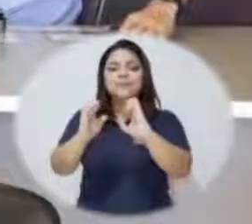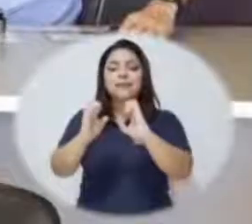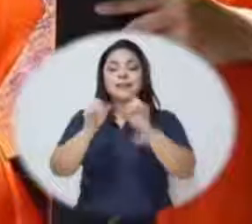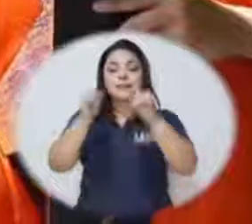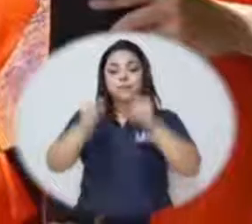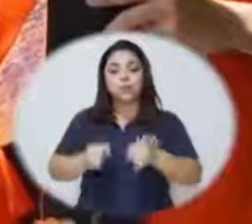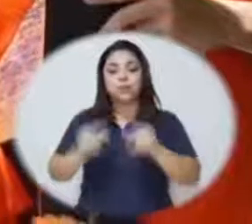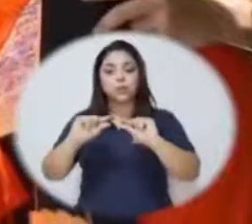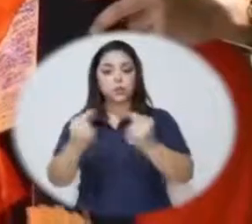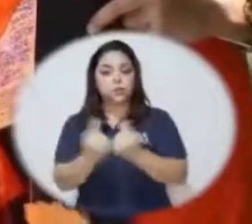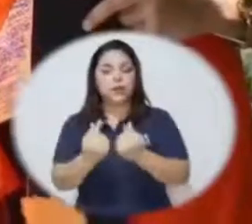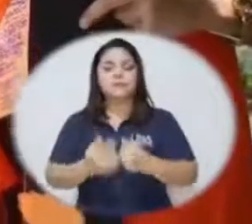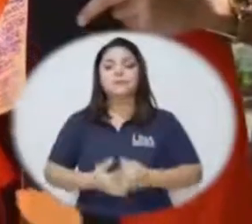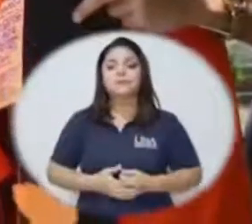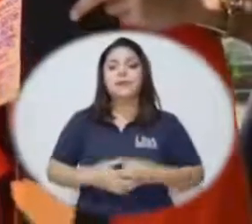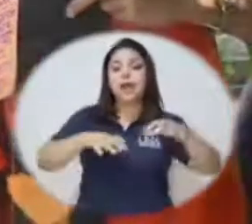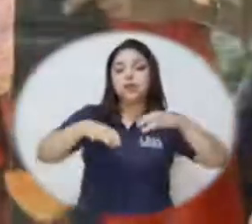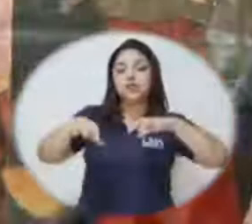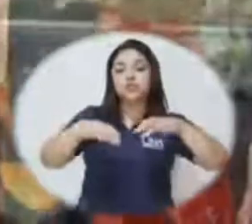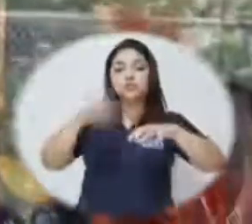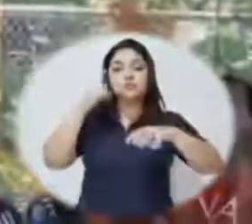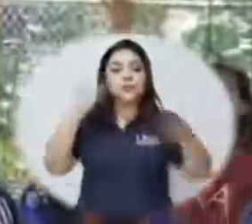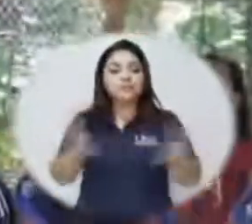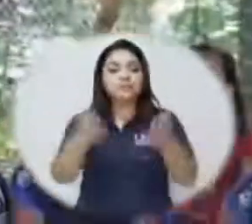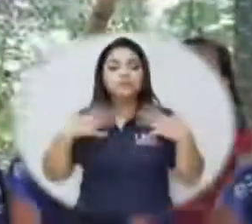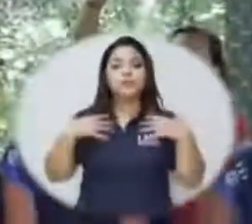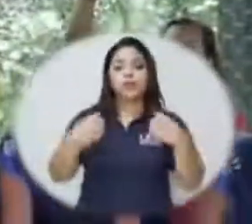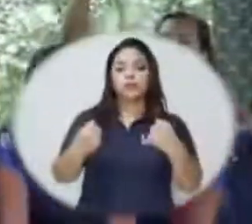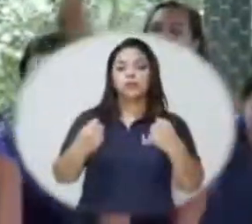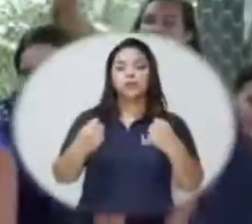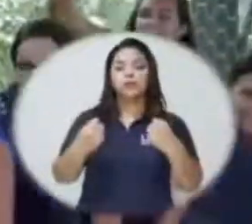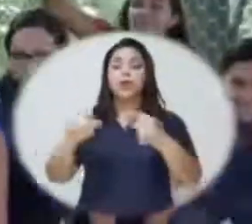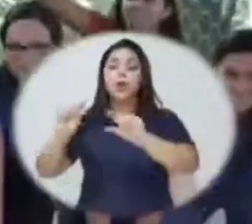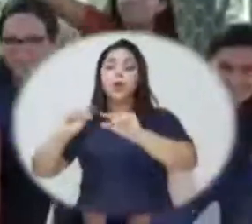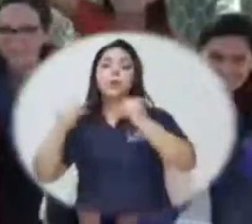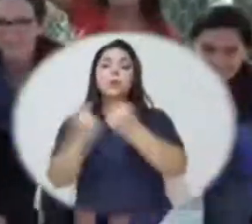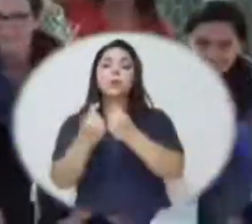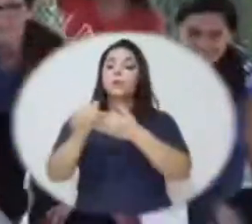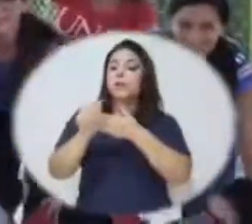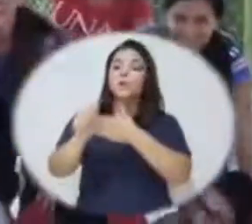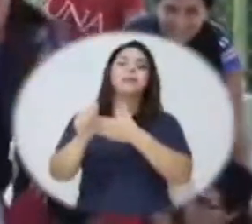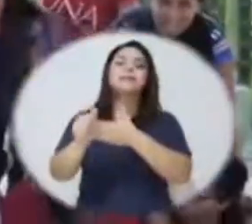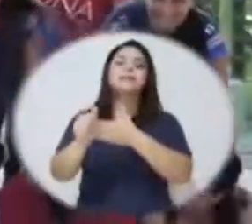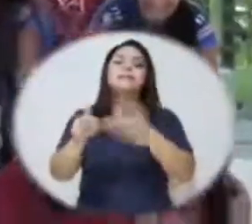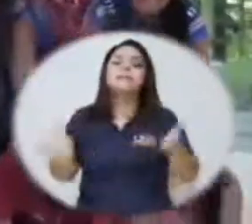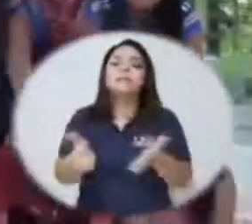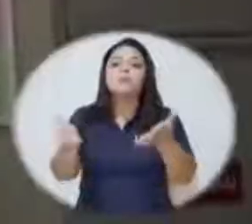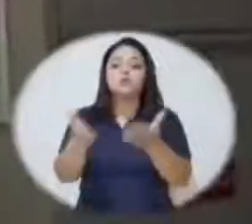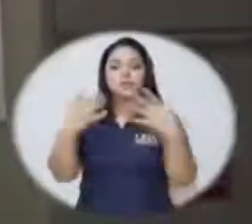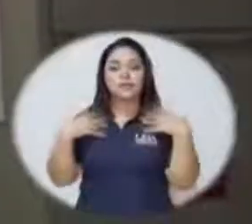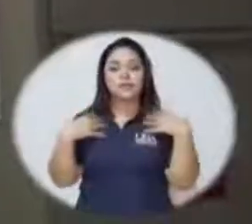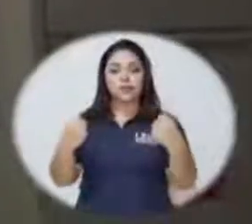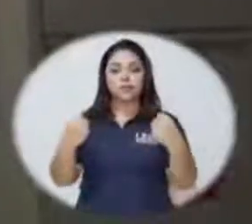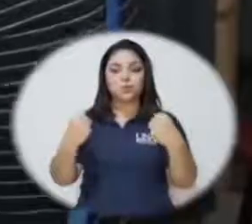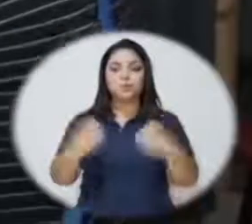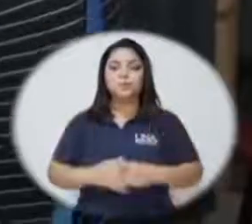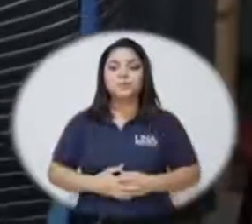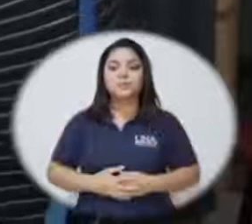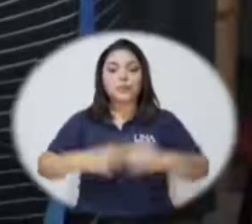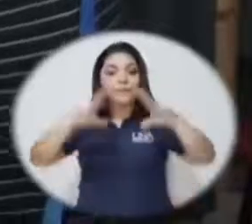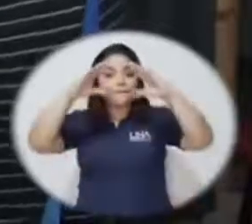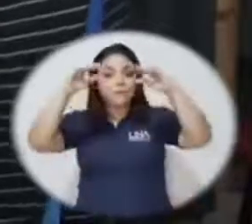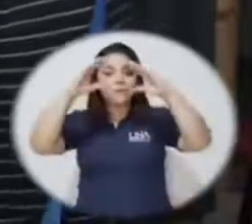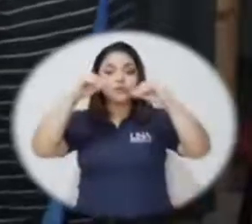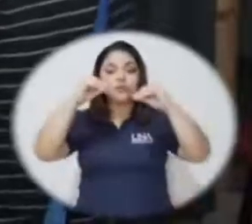grupales, acciones en promoción de la salud, grupos líderes en promoción de la salud, información